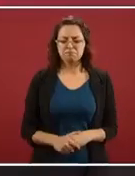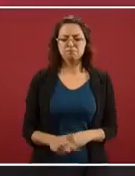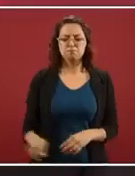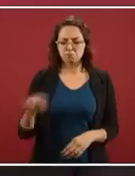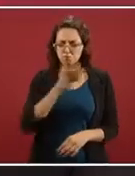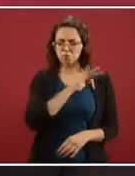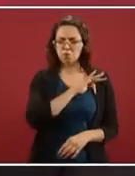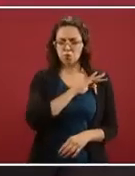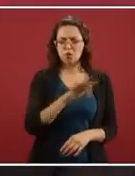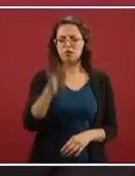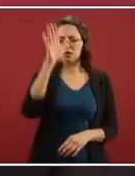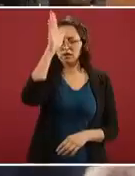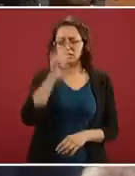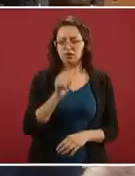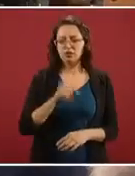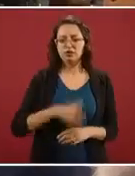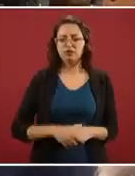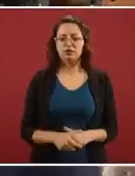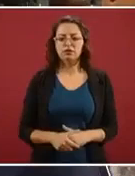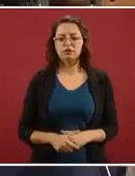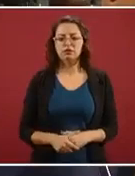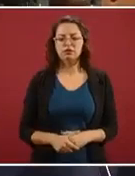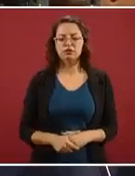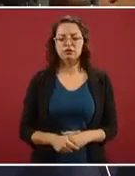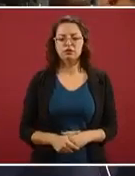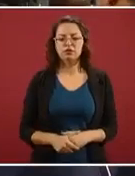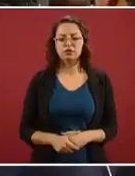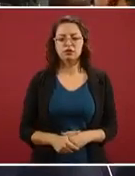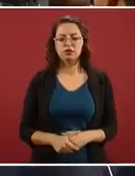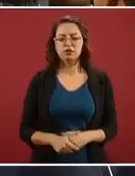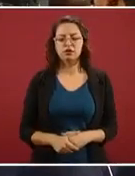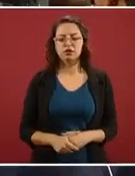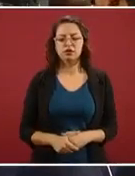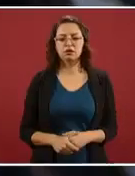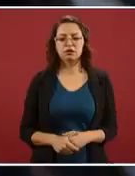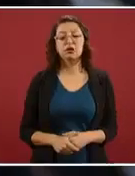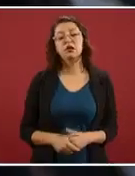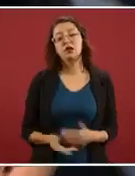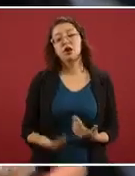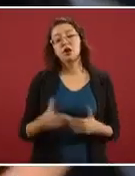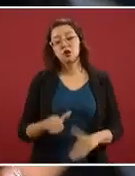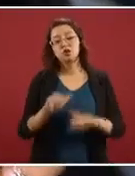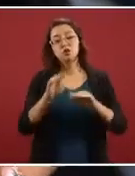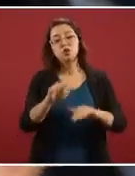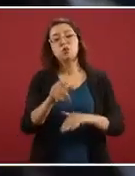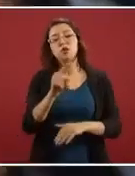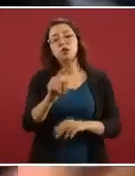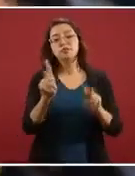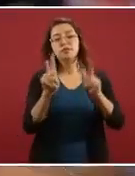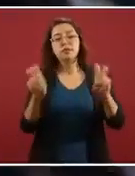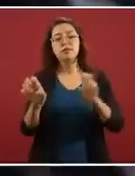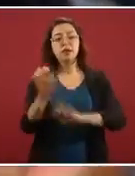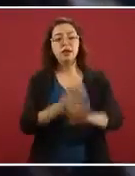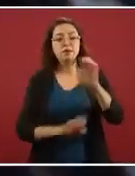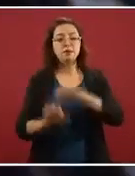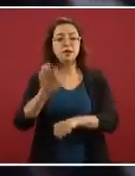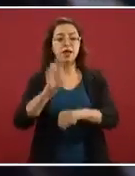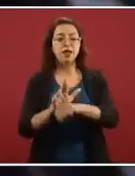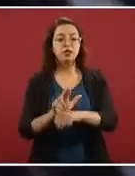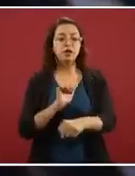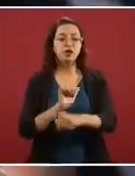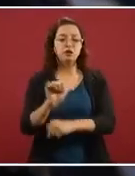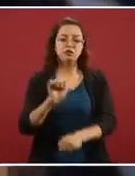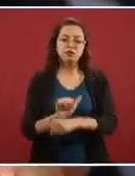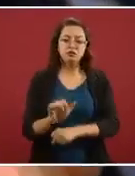lograr este acuerdo. En el caso del embajador en Argentina, ¿qué ha dicho el embajador en su